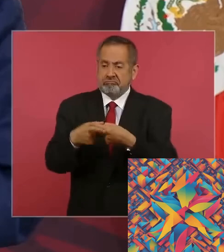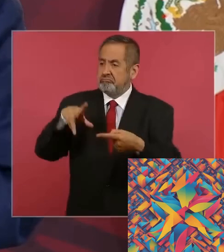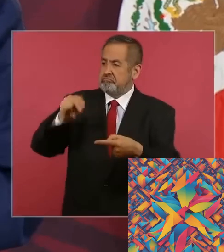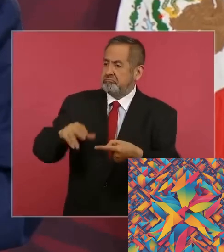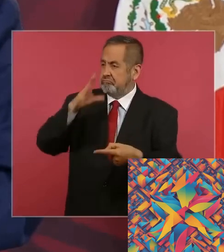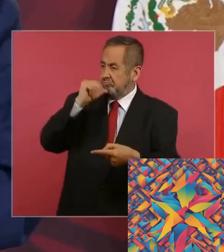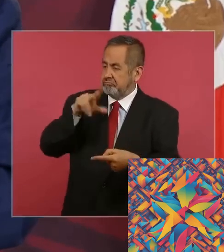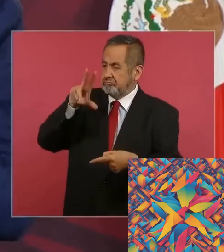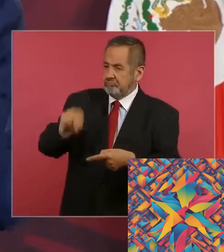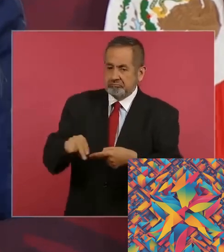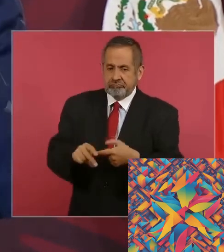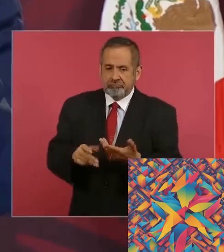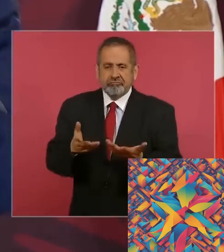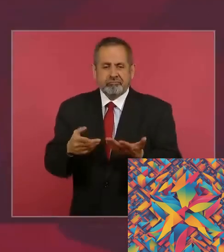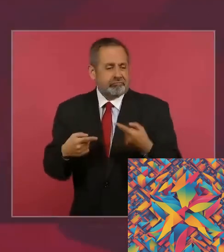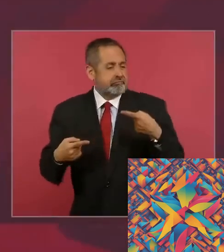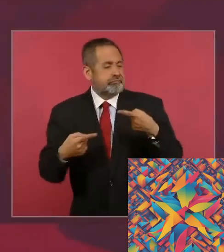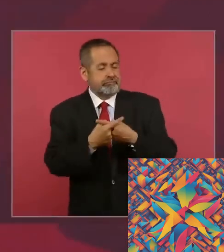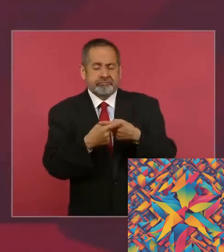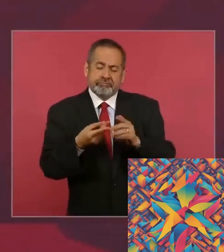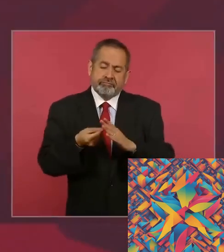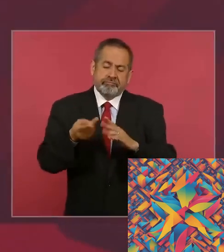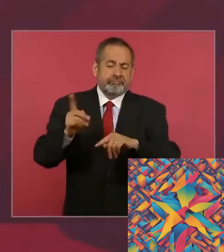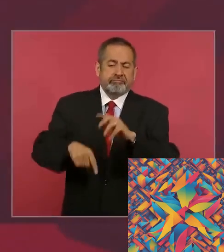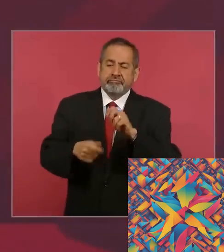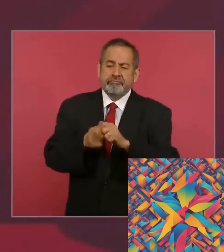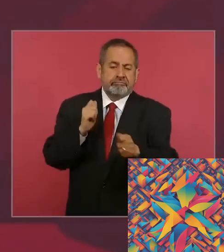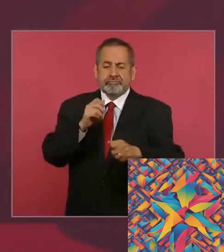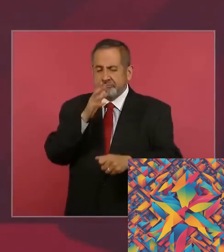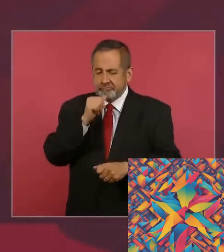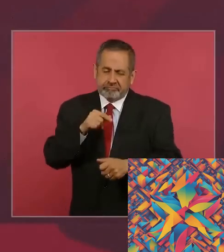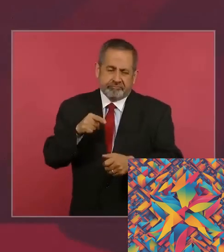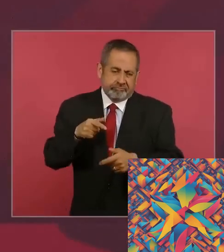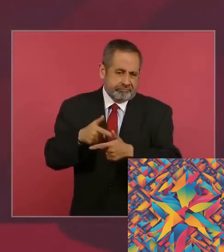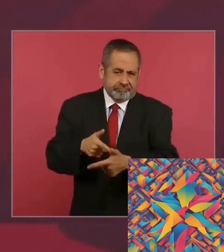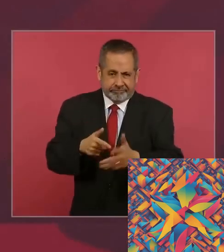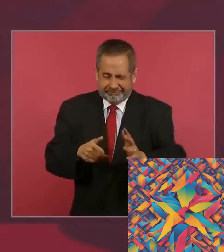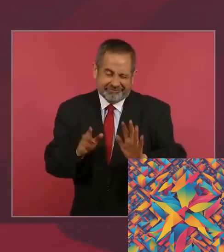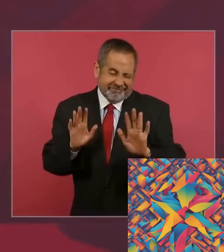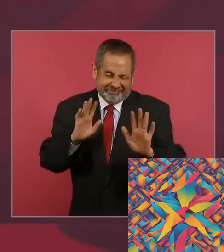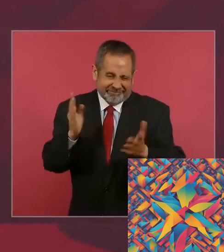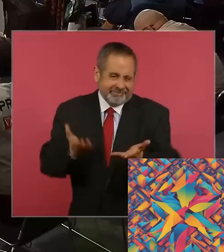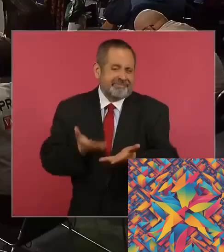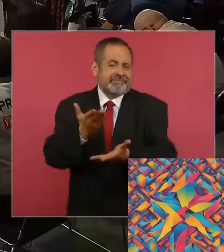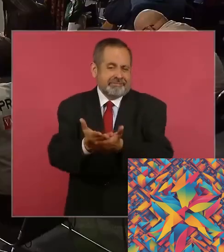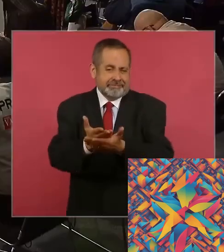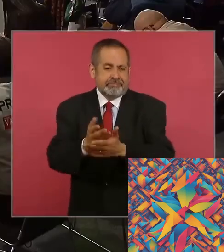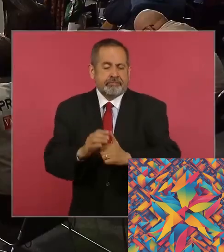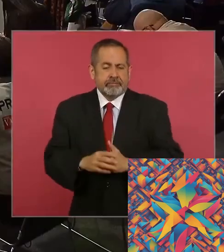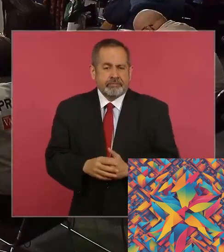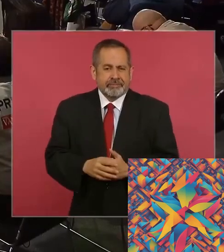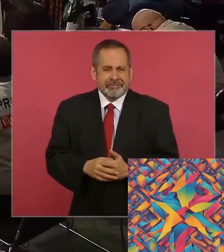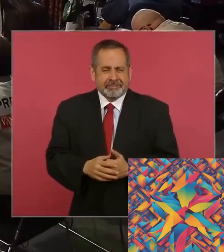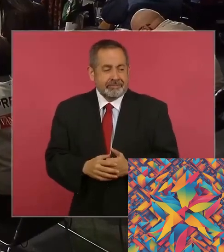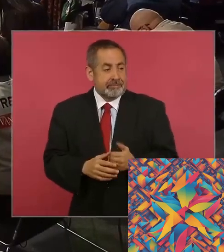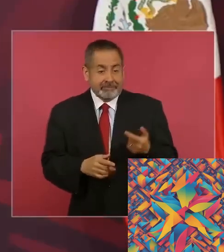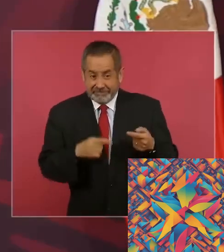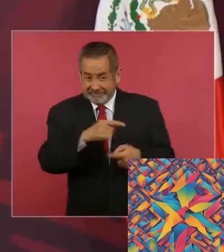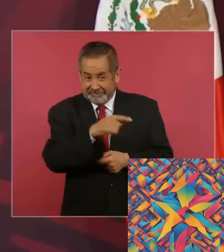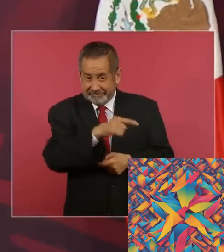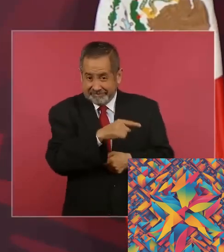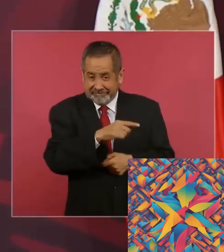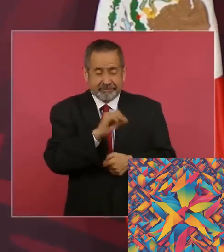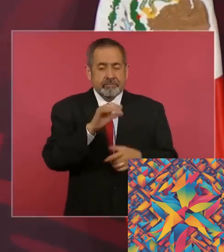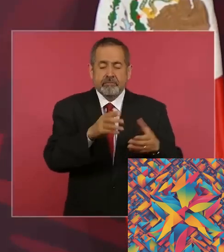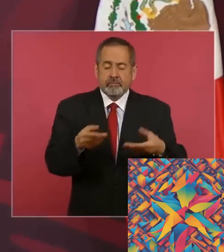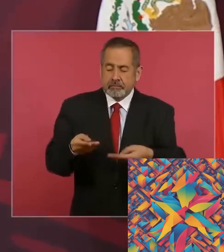El presidente López Obrador ha reconocido los esfuerzos de García por retomar su posición como gobernador y continuar con su agenda de transformación para el